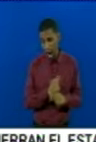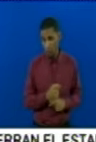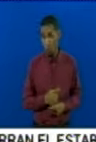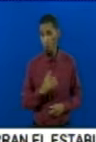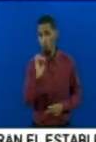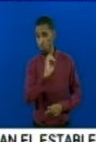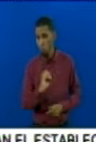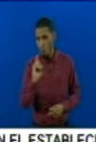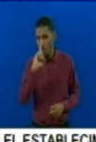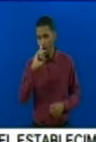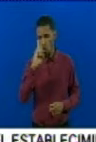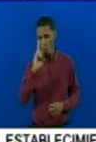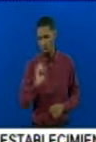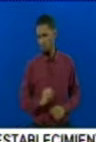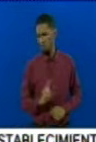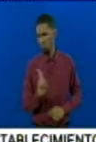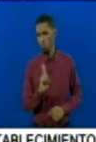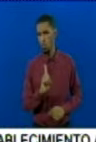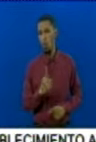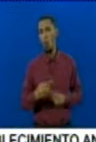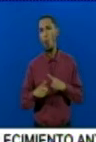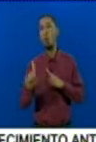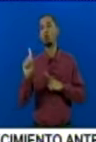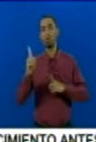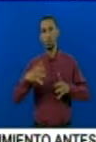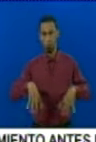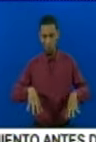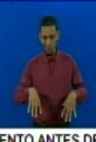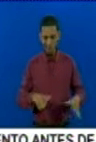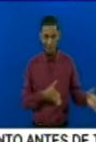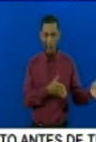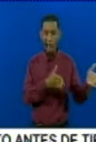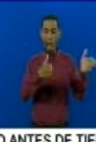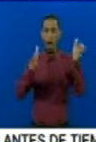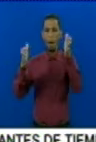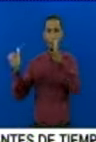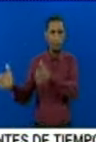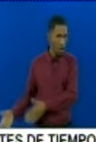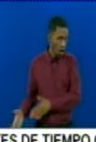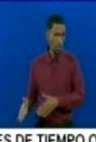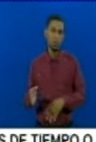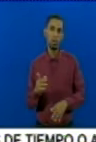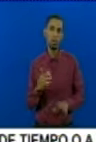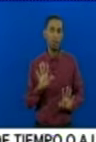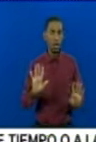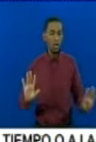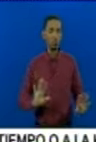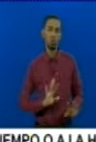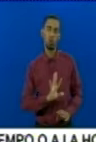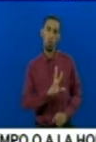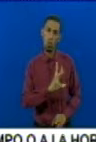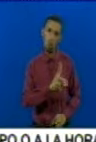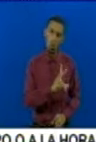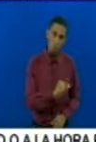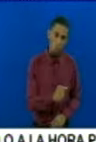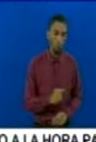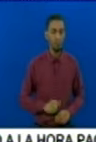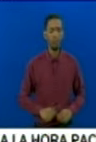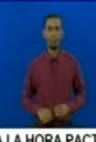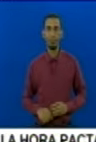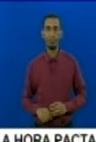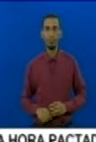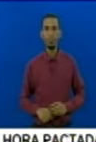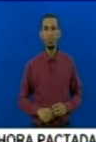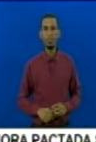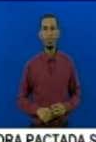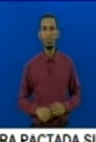de diciembre. Esas son otras situaciones, por lo general, asociadas a conducta infractora, a conducta delictiva. Son casos, sin